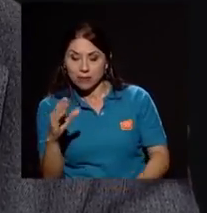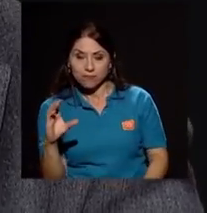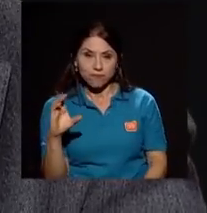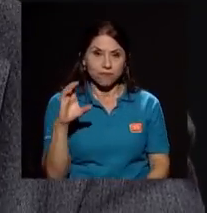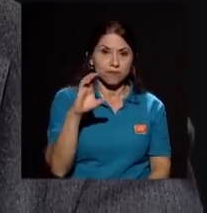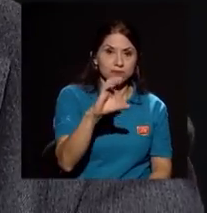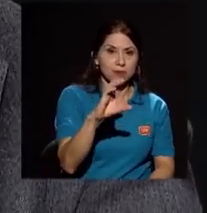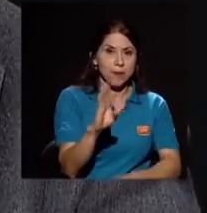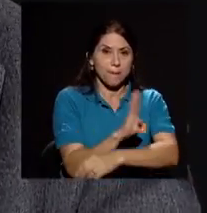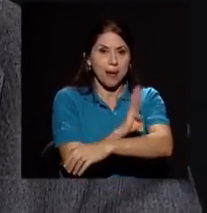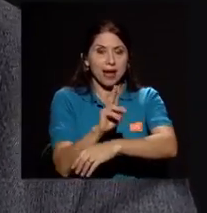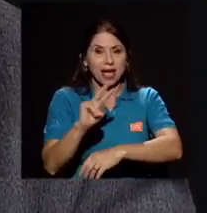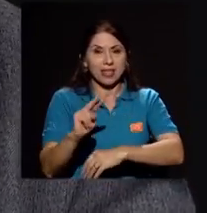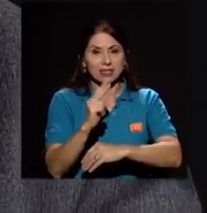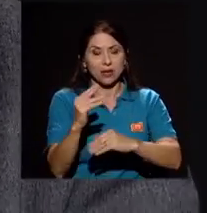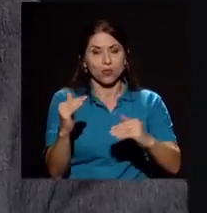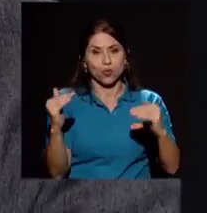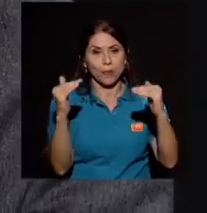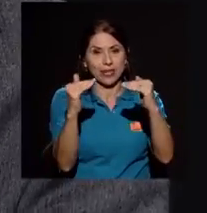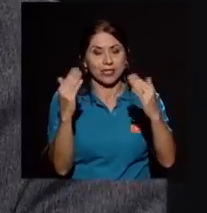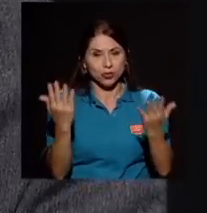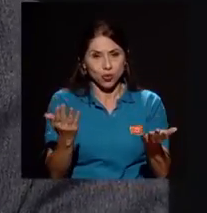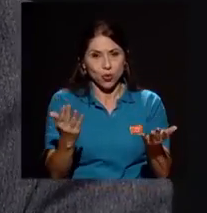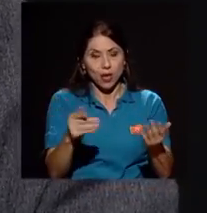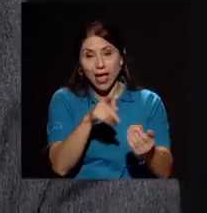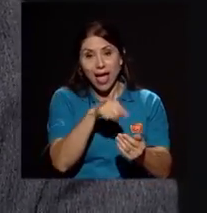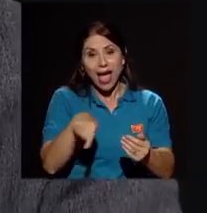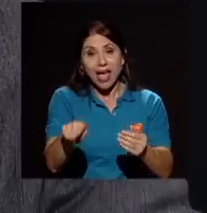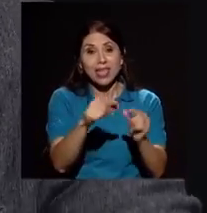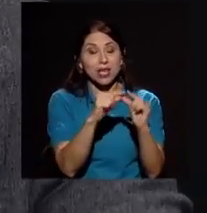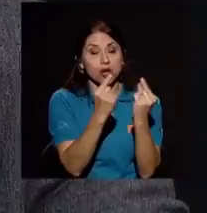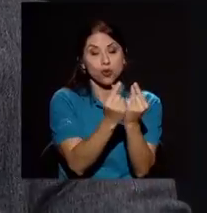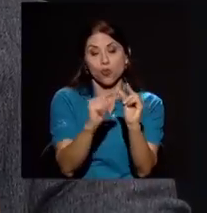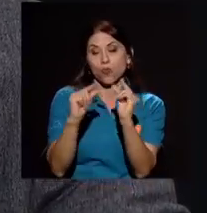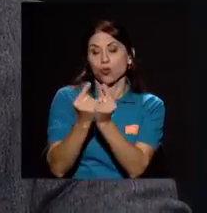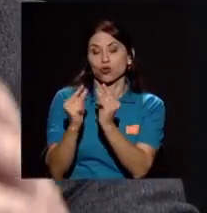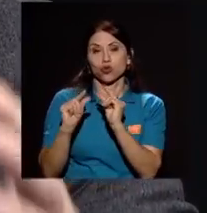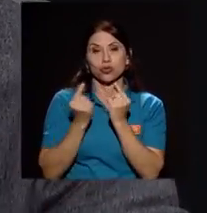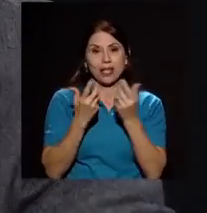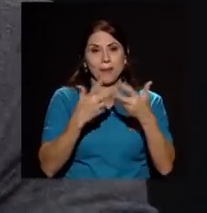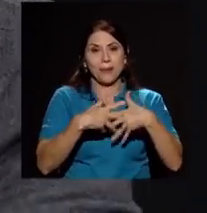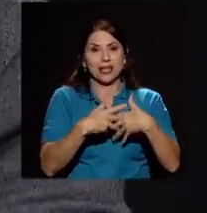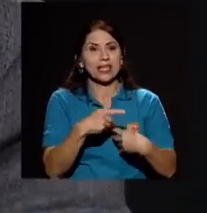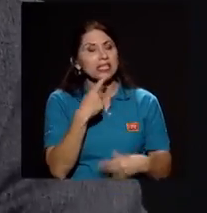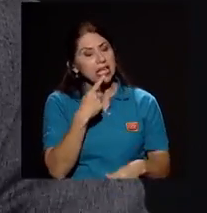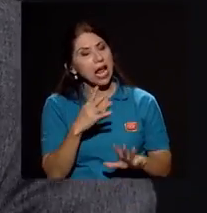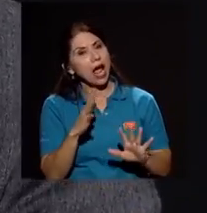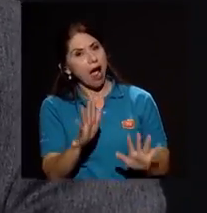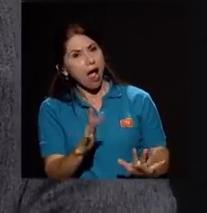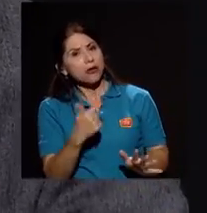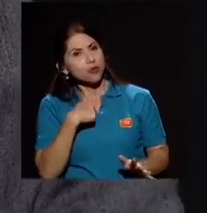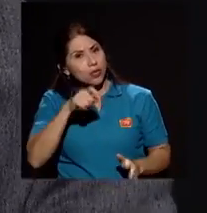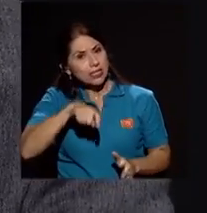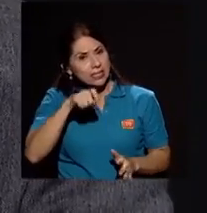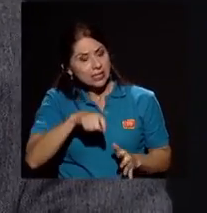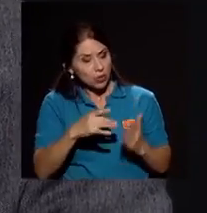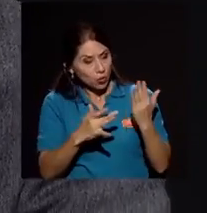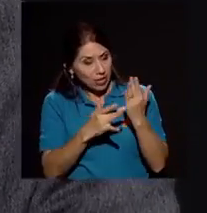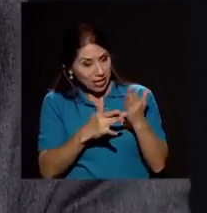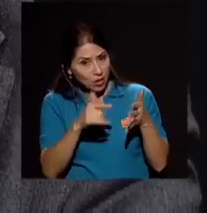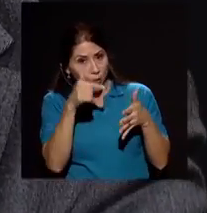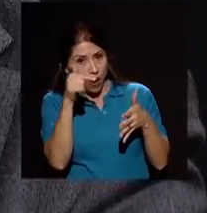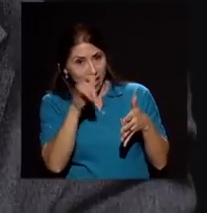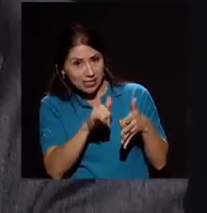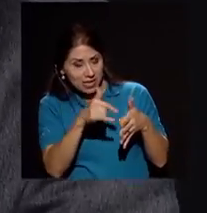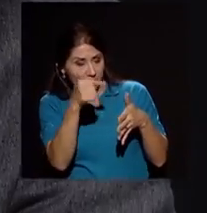piso donde es un grupo de empresas puedan decir yo demando este tipo de técnico y al inah diga yo